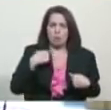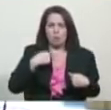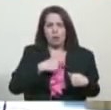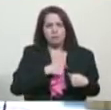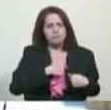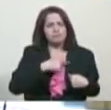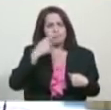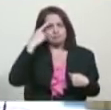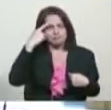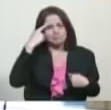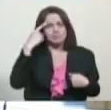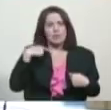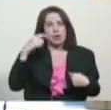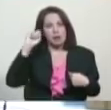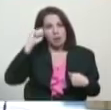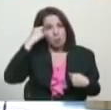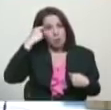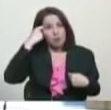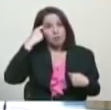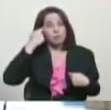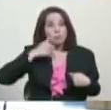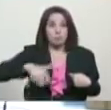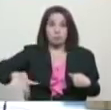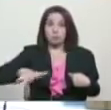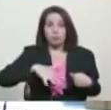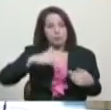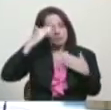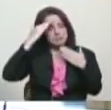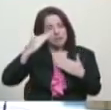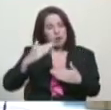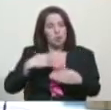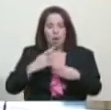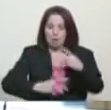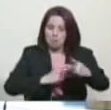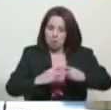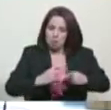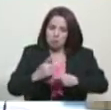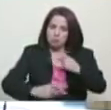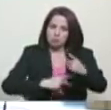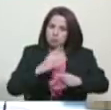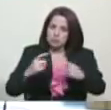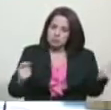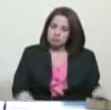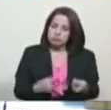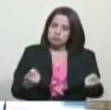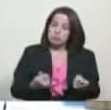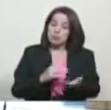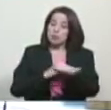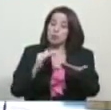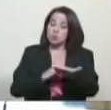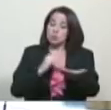Calabozo. Pueblo enérgico. Mis saludos y a producir, a resolver los problemas que implica